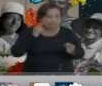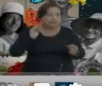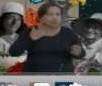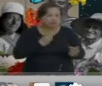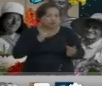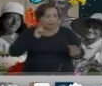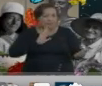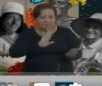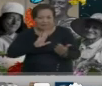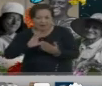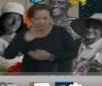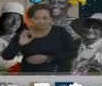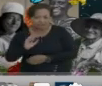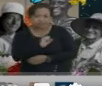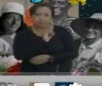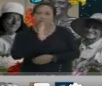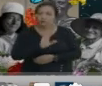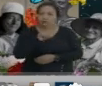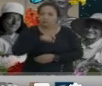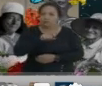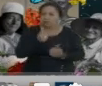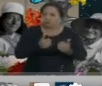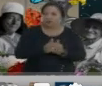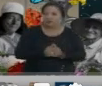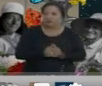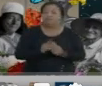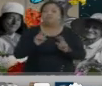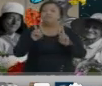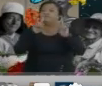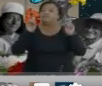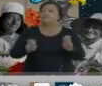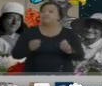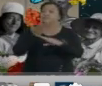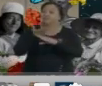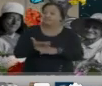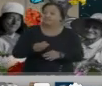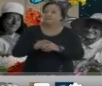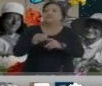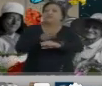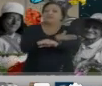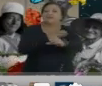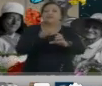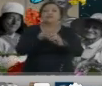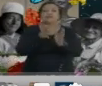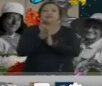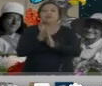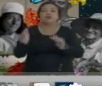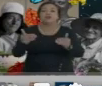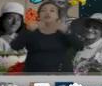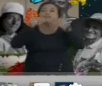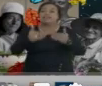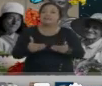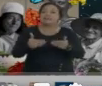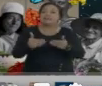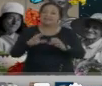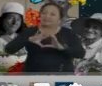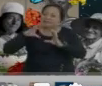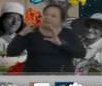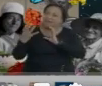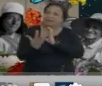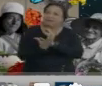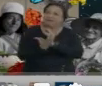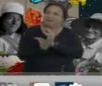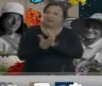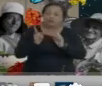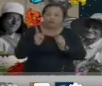una de las uno de los temas que se plantea que es este y has mencionado tú también de los límites planetarios los límites que existen en los ecosistemas